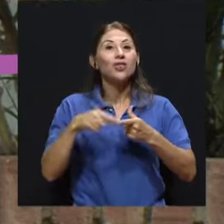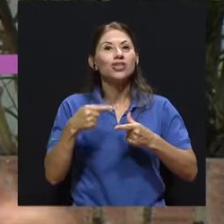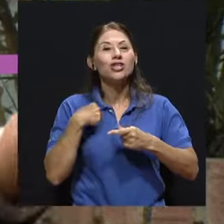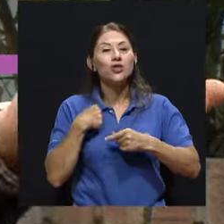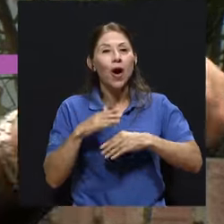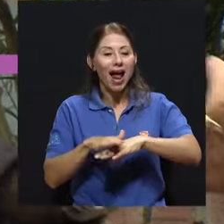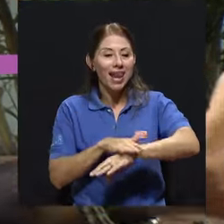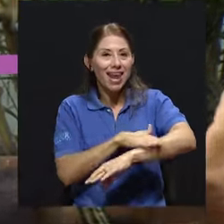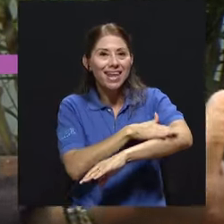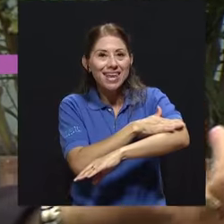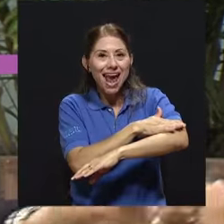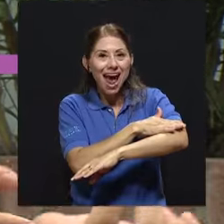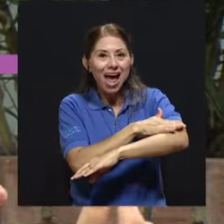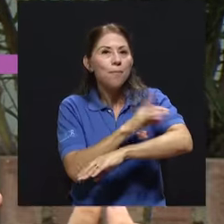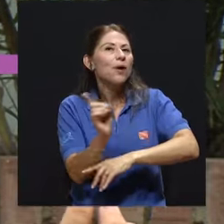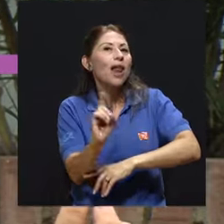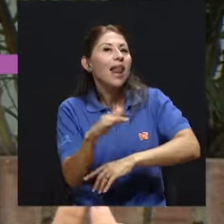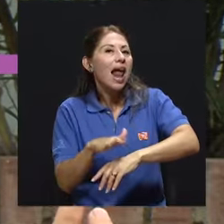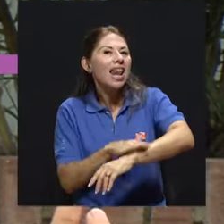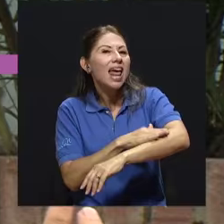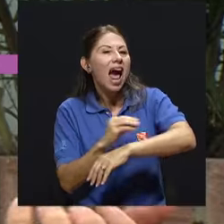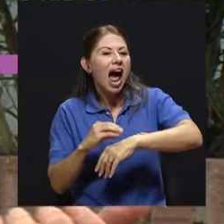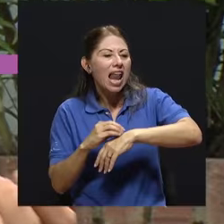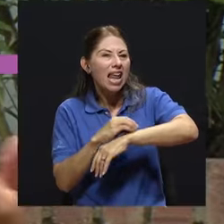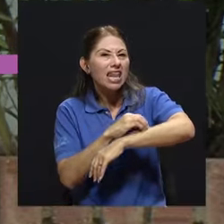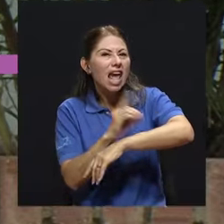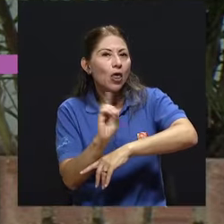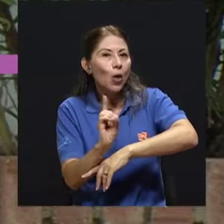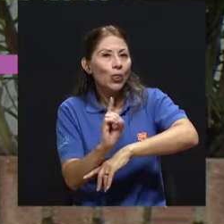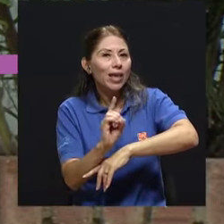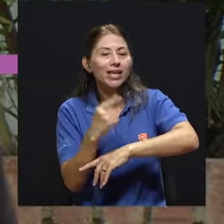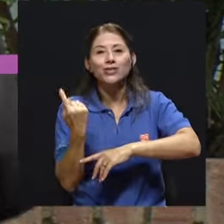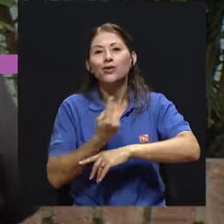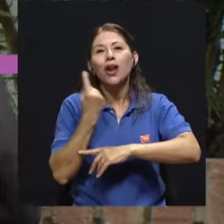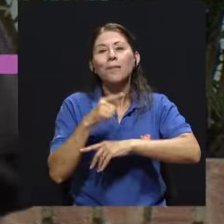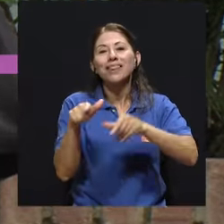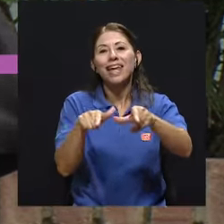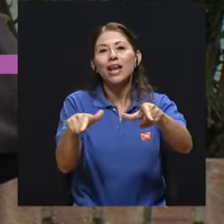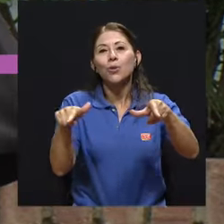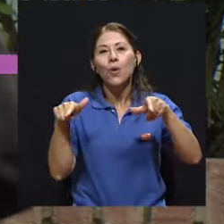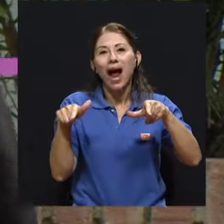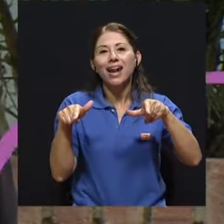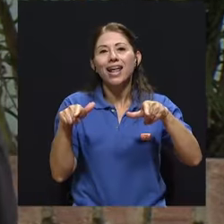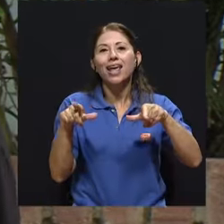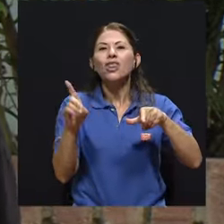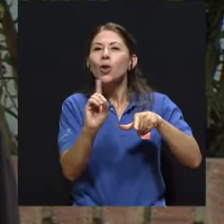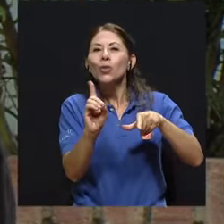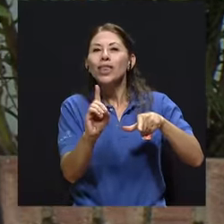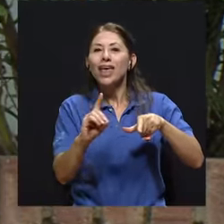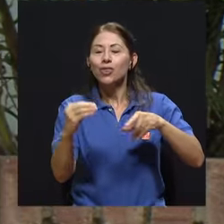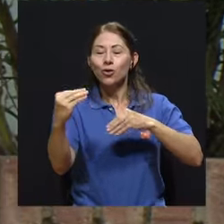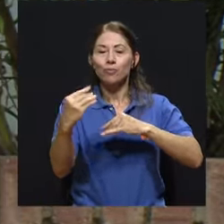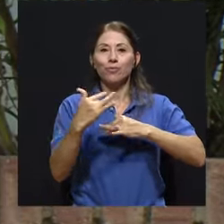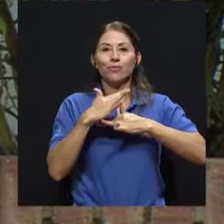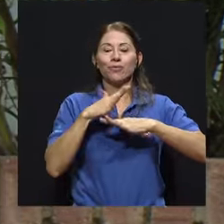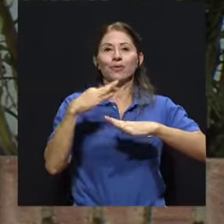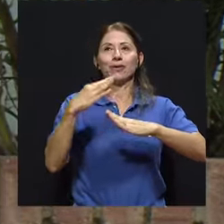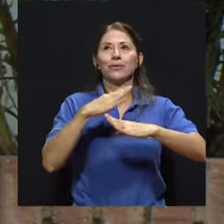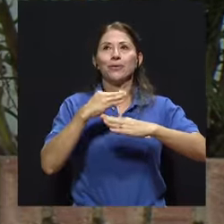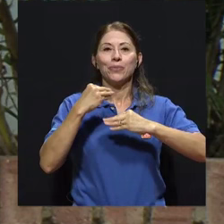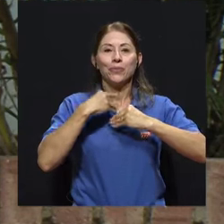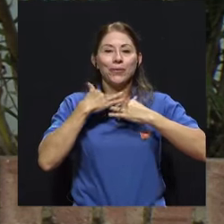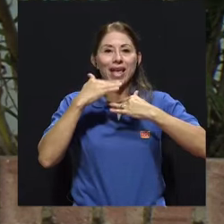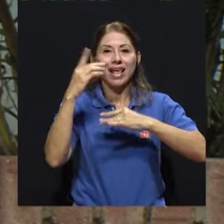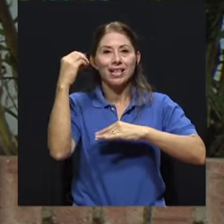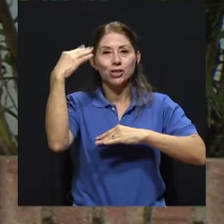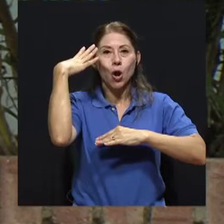aquí, no por este otro lado. ¿Okay? La vez del escote, la cara, orejas, parte de atrás del cuello, que